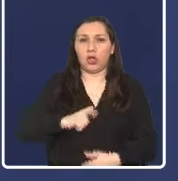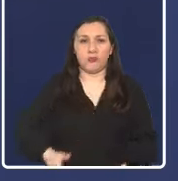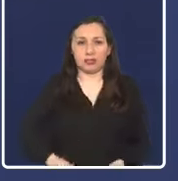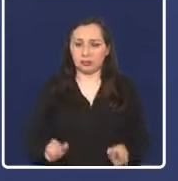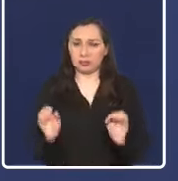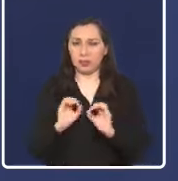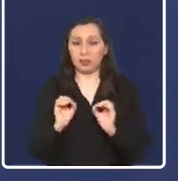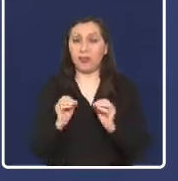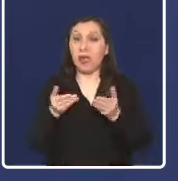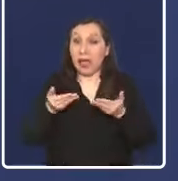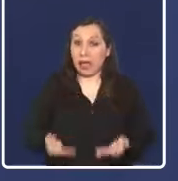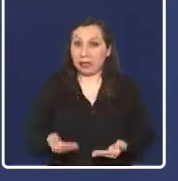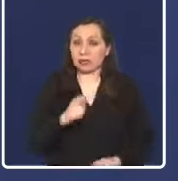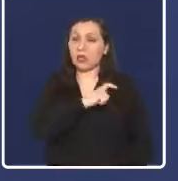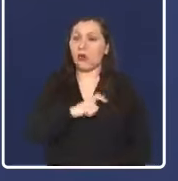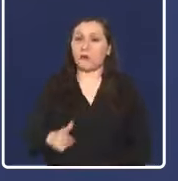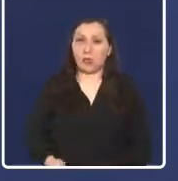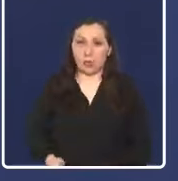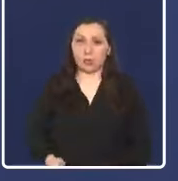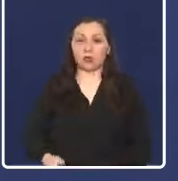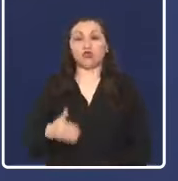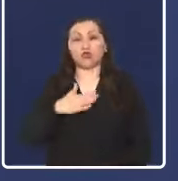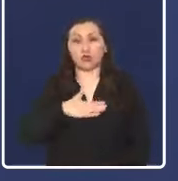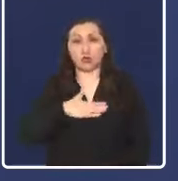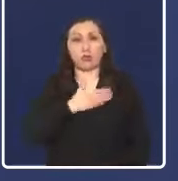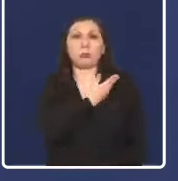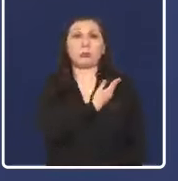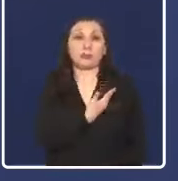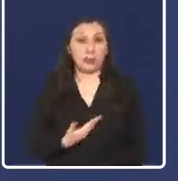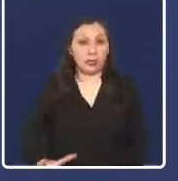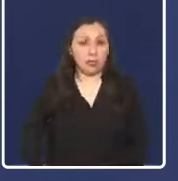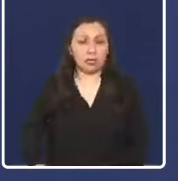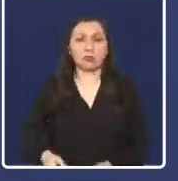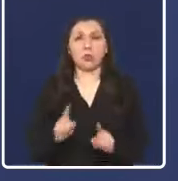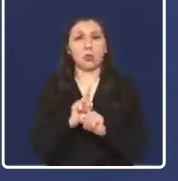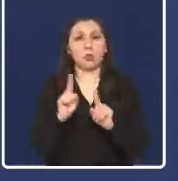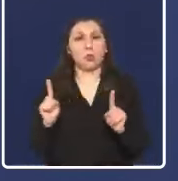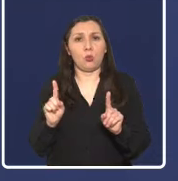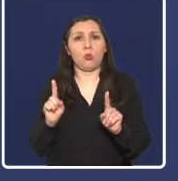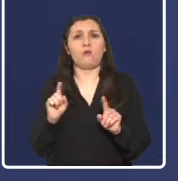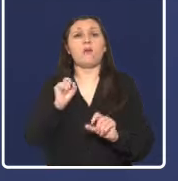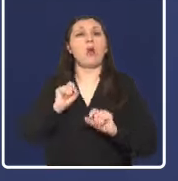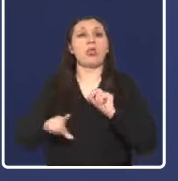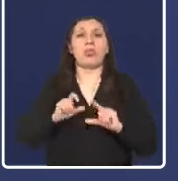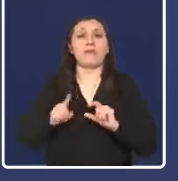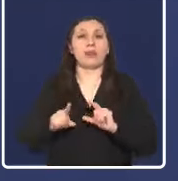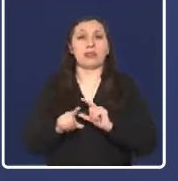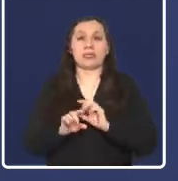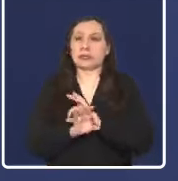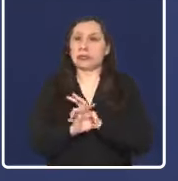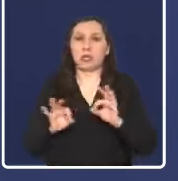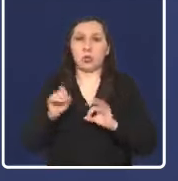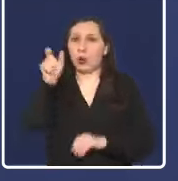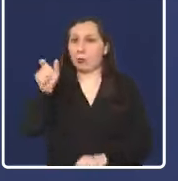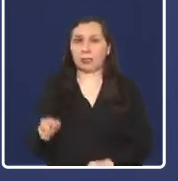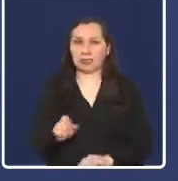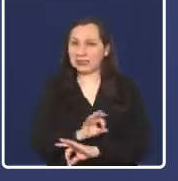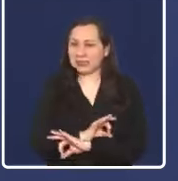Acá, este gobierno y yo como presidente no vamos a defender a